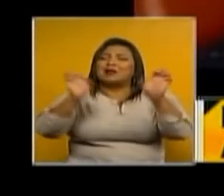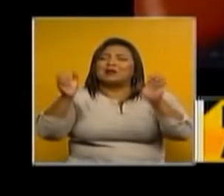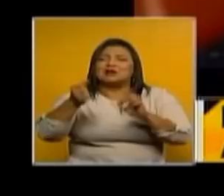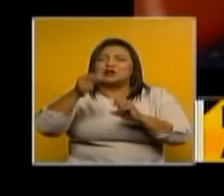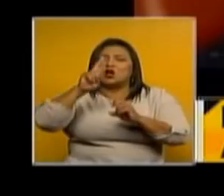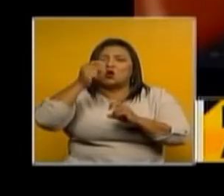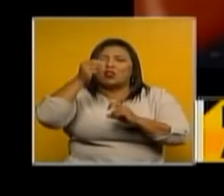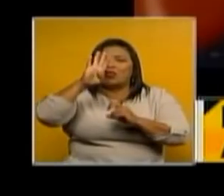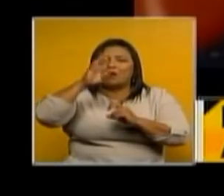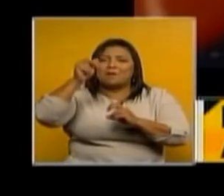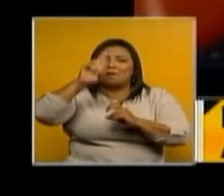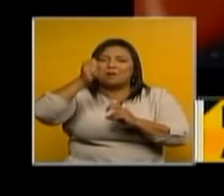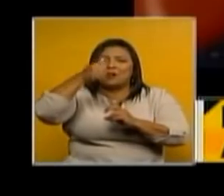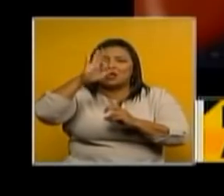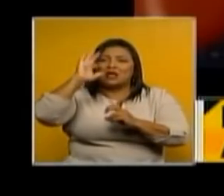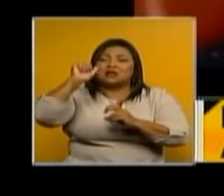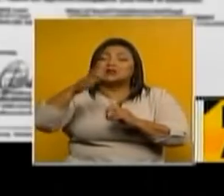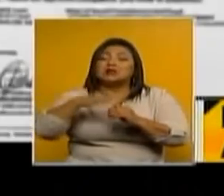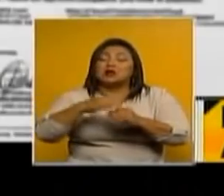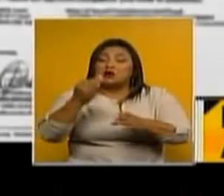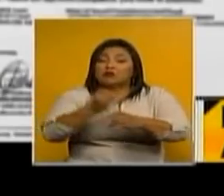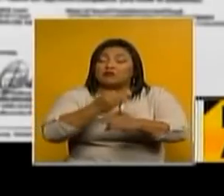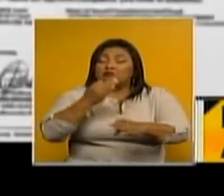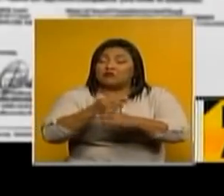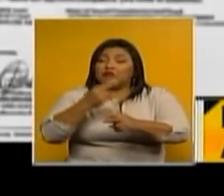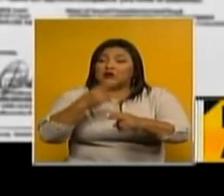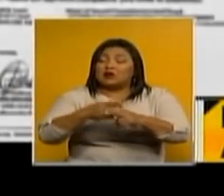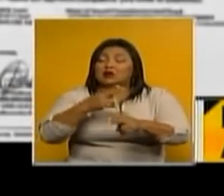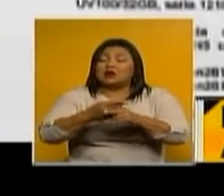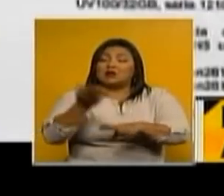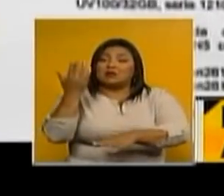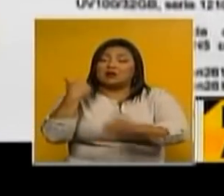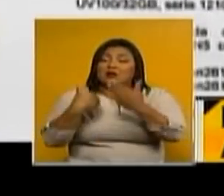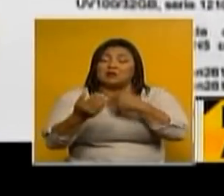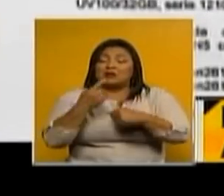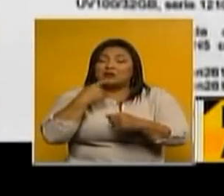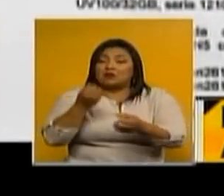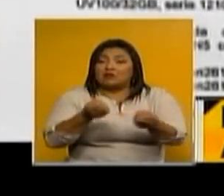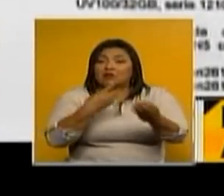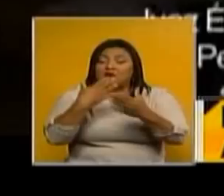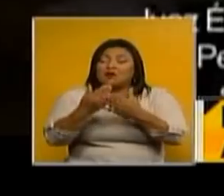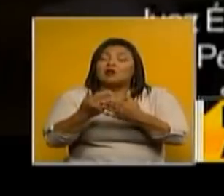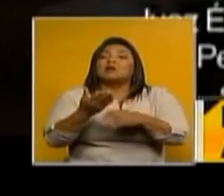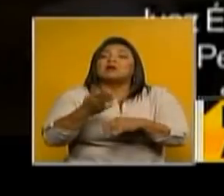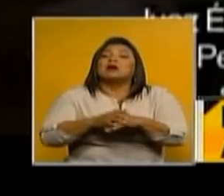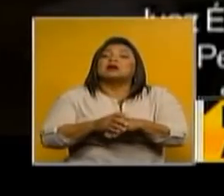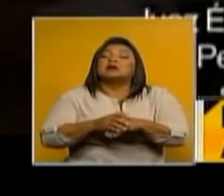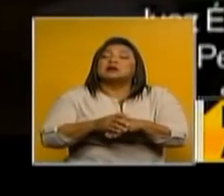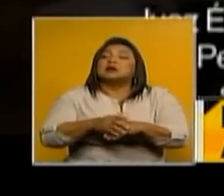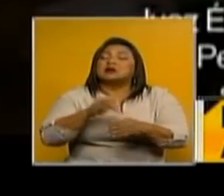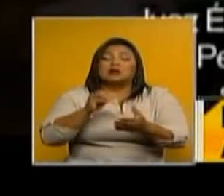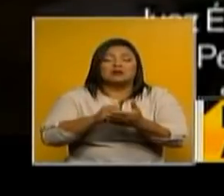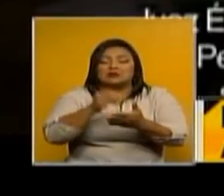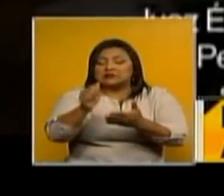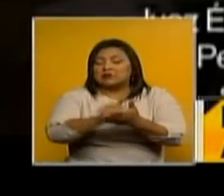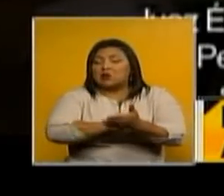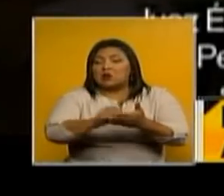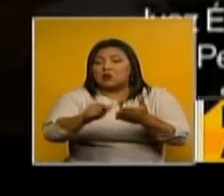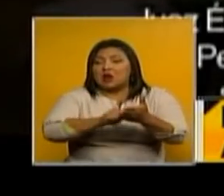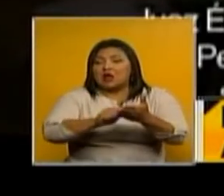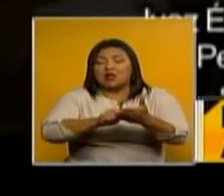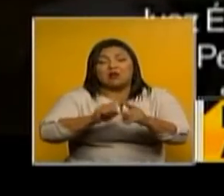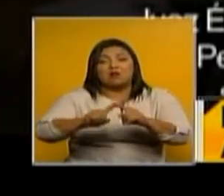el Ecuador. Por su parte, el exfuncionario ha manifestado en el pasado que las declaraciones que se le atribuyeron fueron sacadas de contexto y